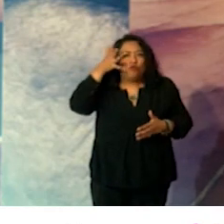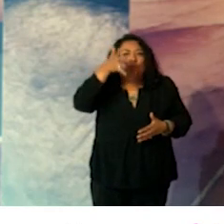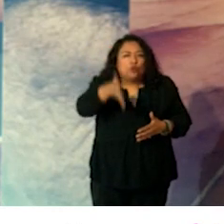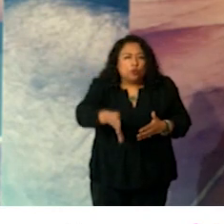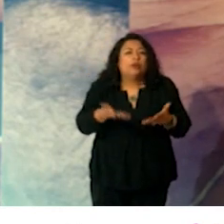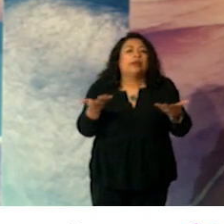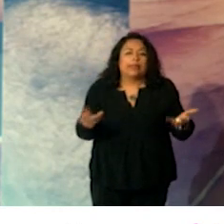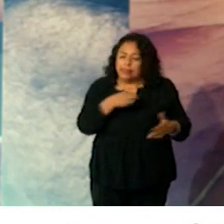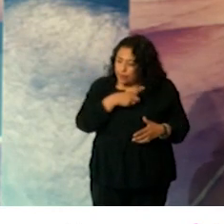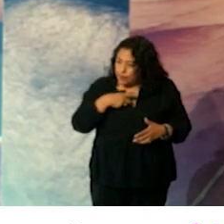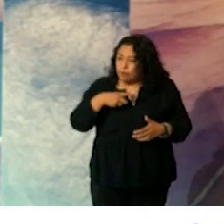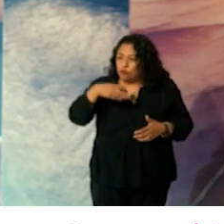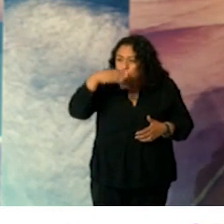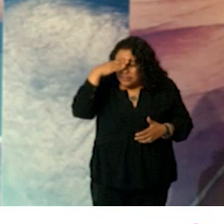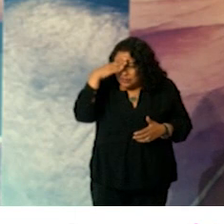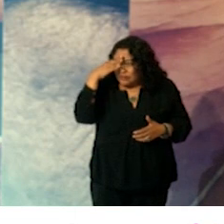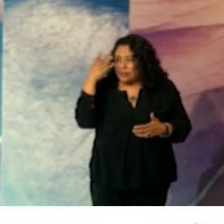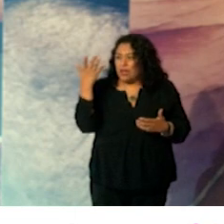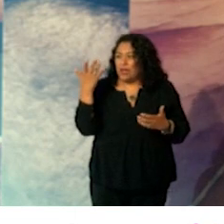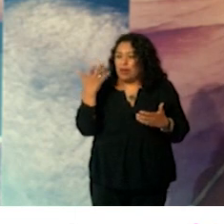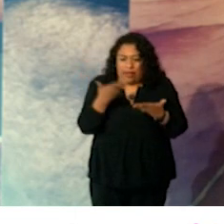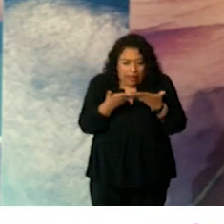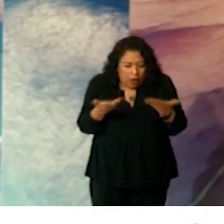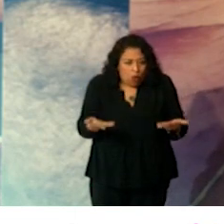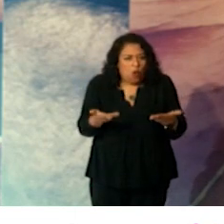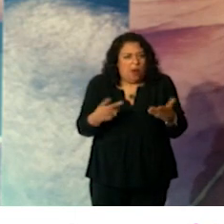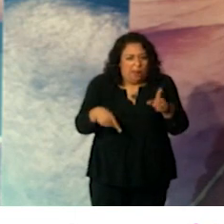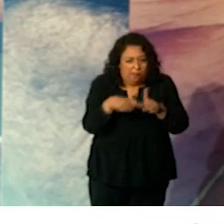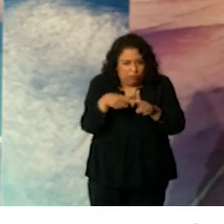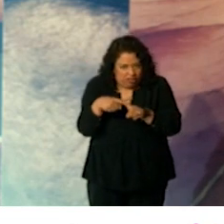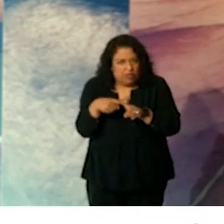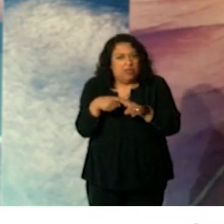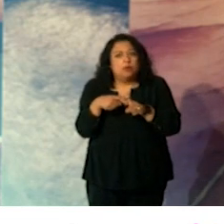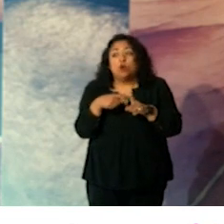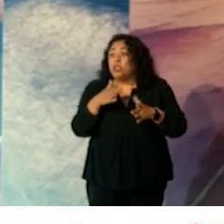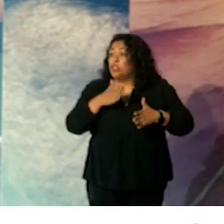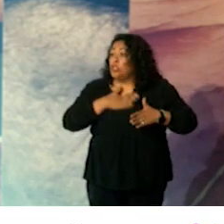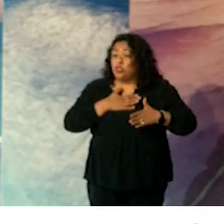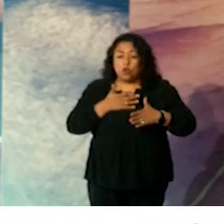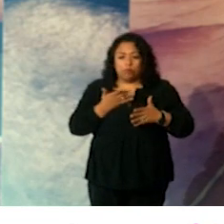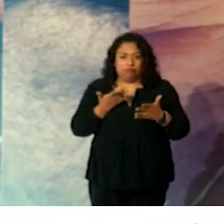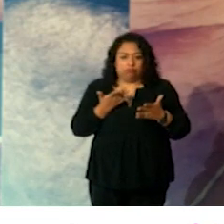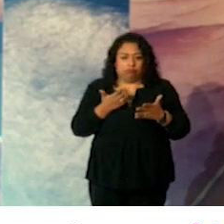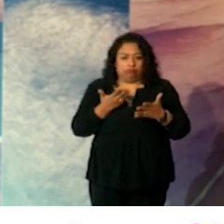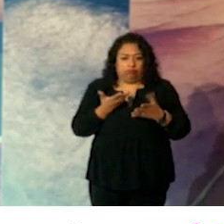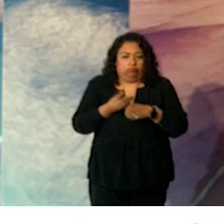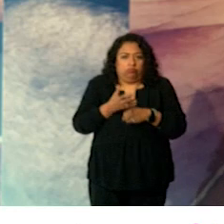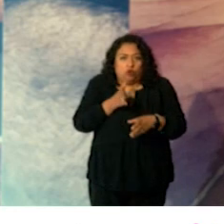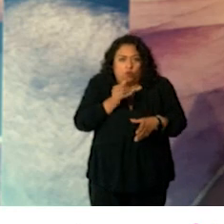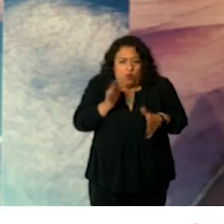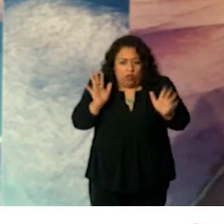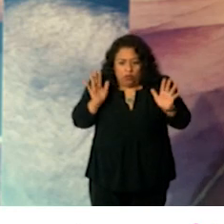pensar en las potencias del presente y en lo que yo no puedo más hacer, lo que no es